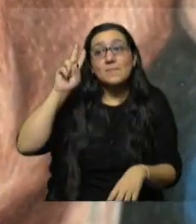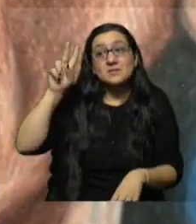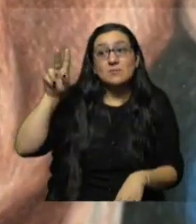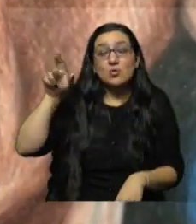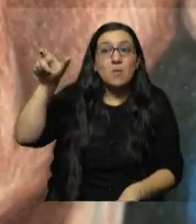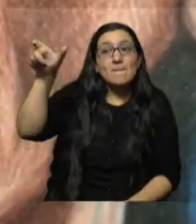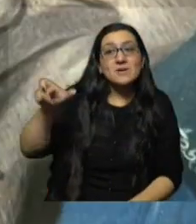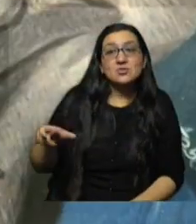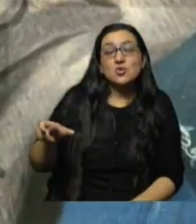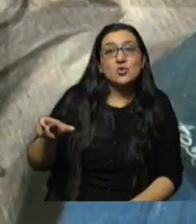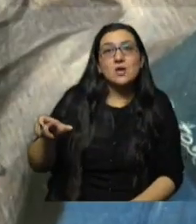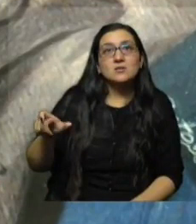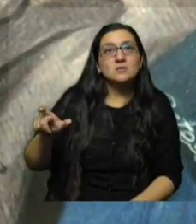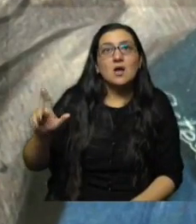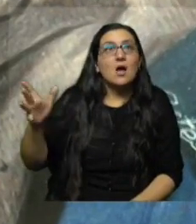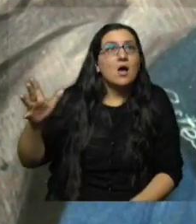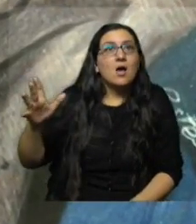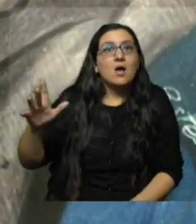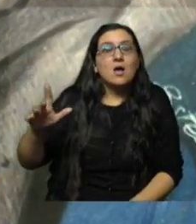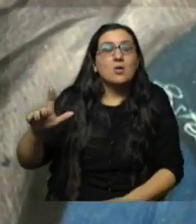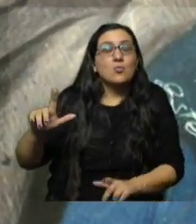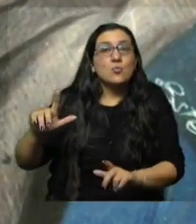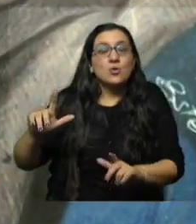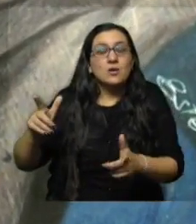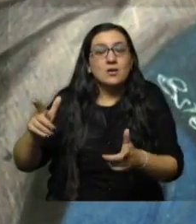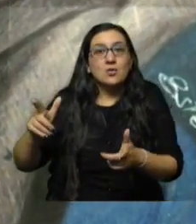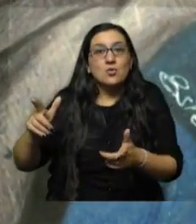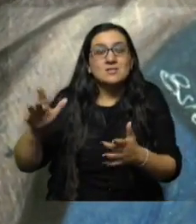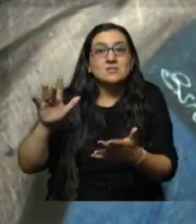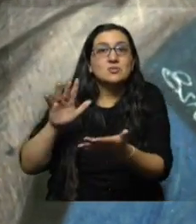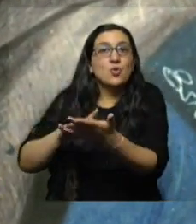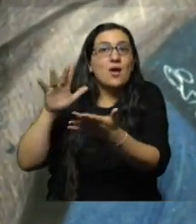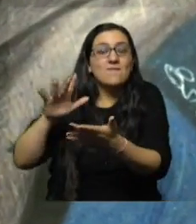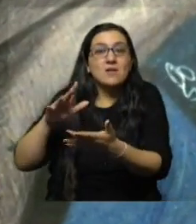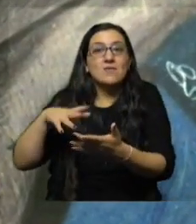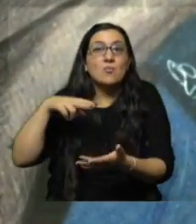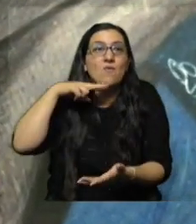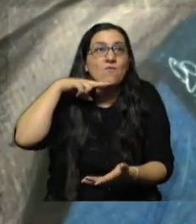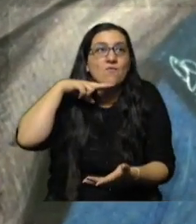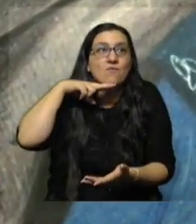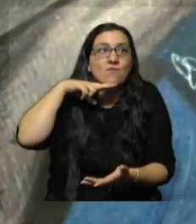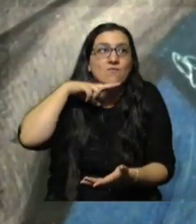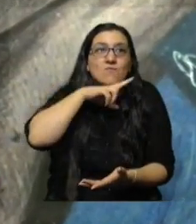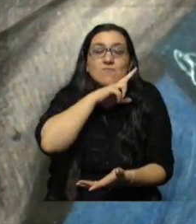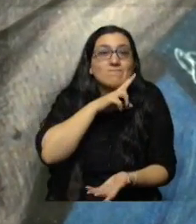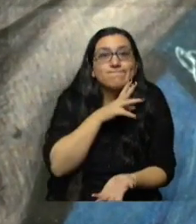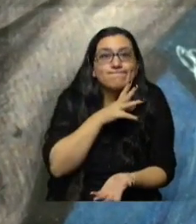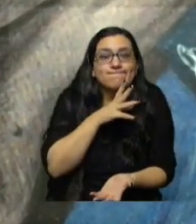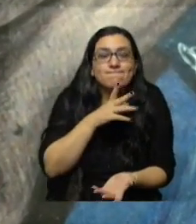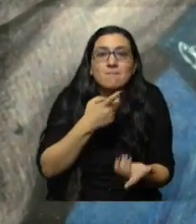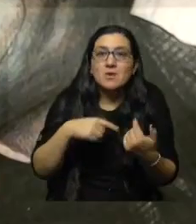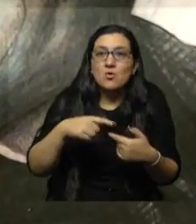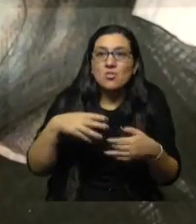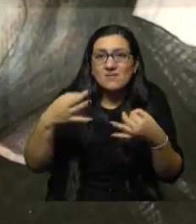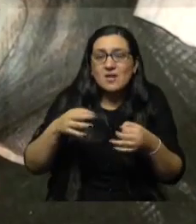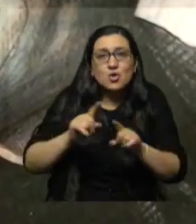gente inalcanzable, etérea, ¿no? Así como de artificial prácticamente. Y bueno, hay atrás de cada uno de esos